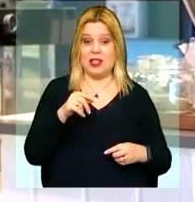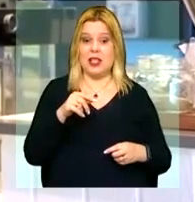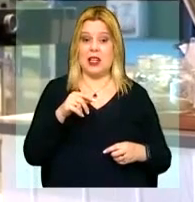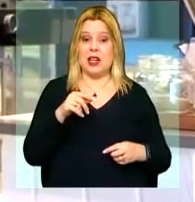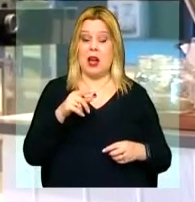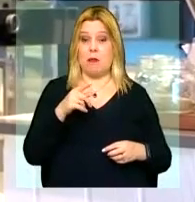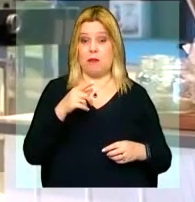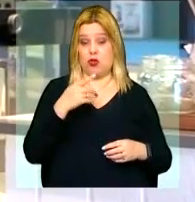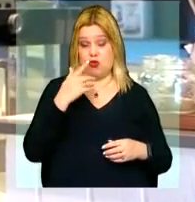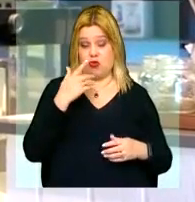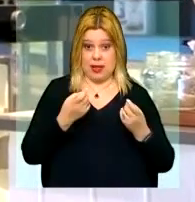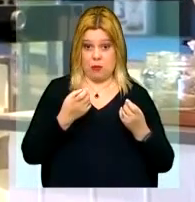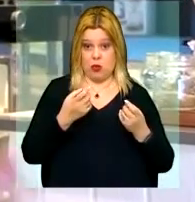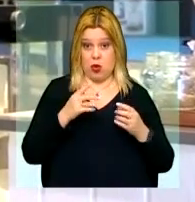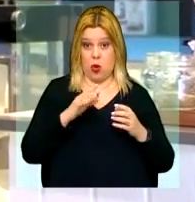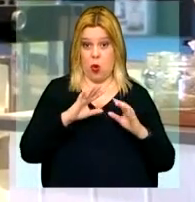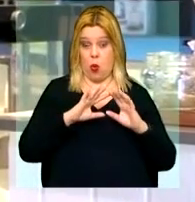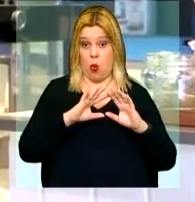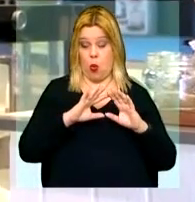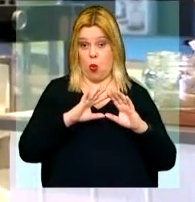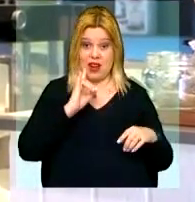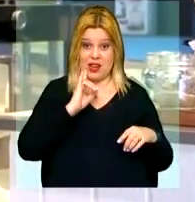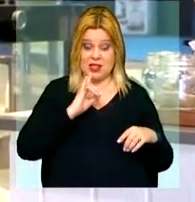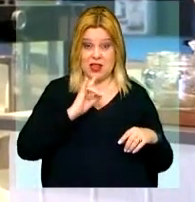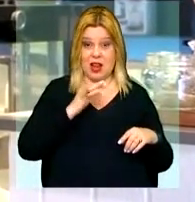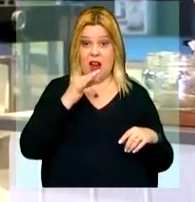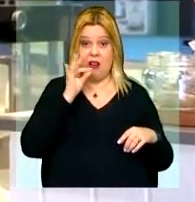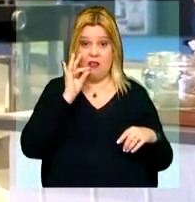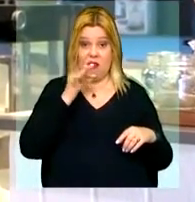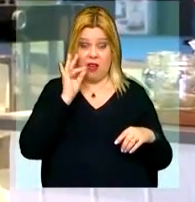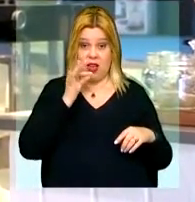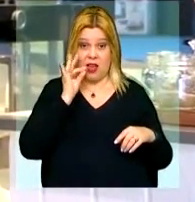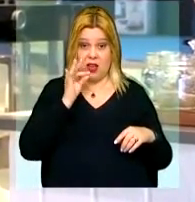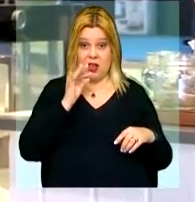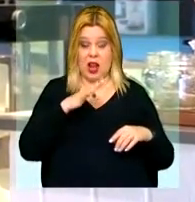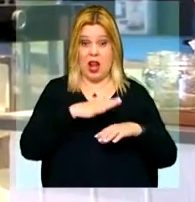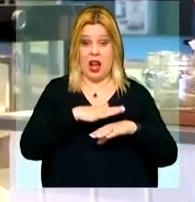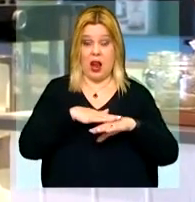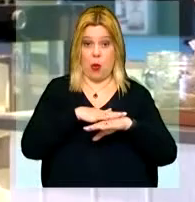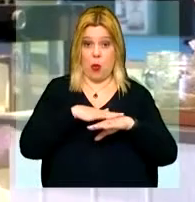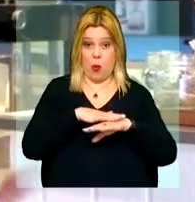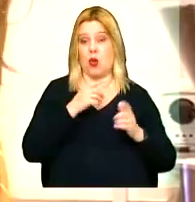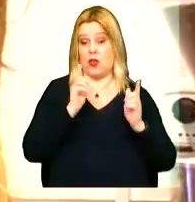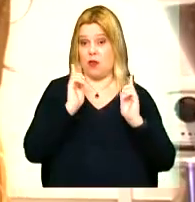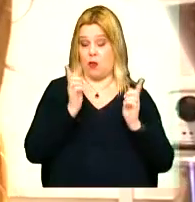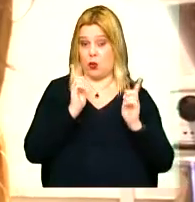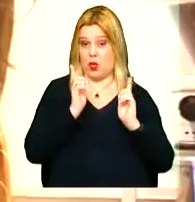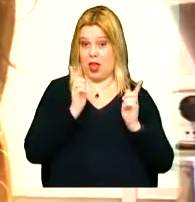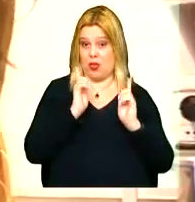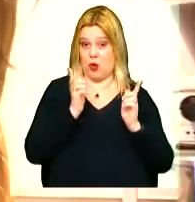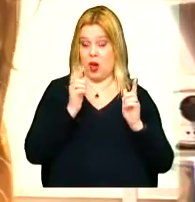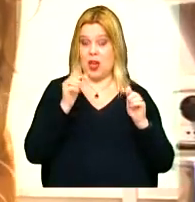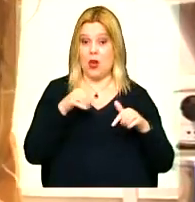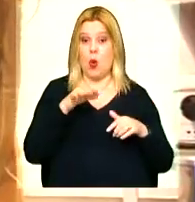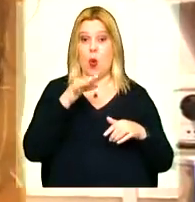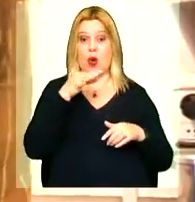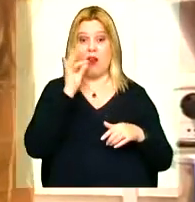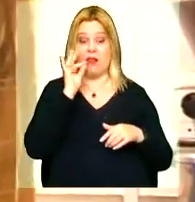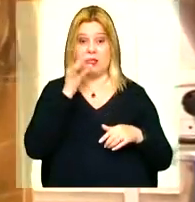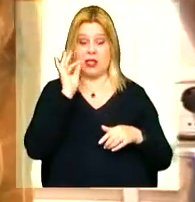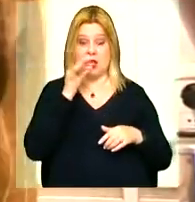Bueno. A propósito, justamente, distintos tipos de café. La base, además del café, un